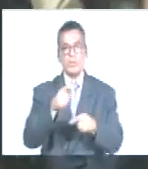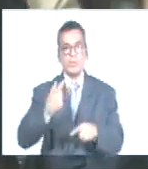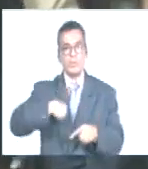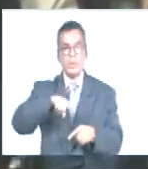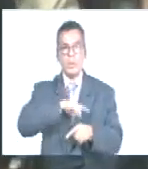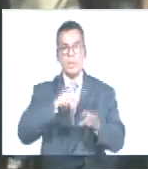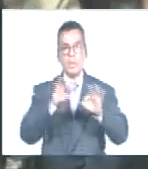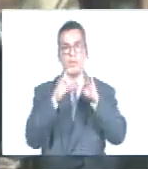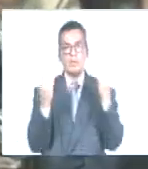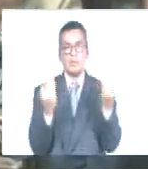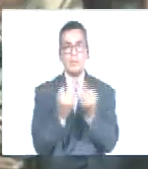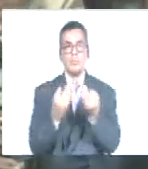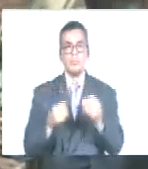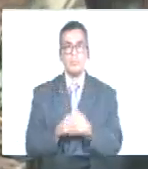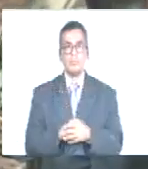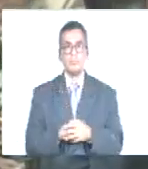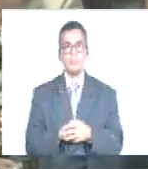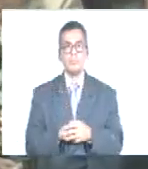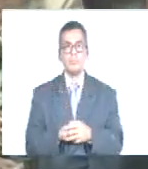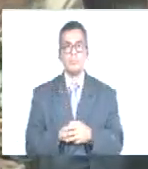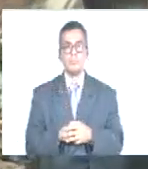nuestra familia.